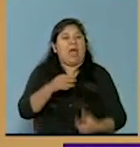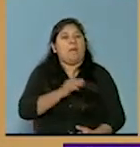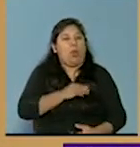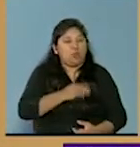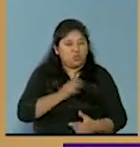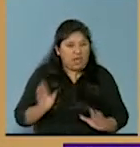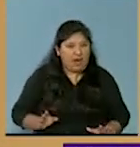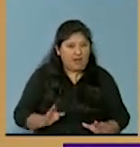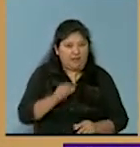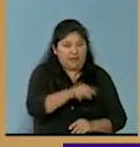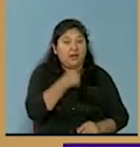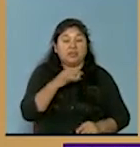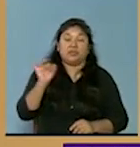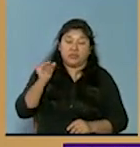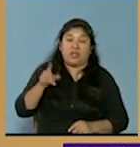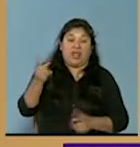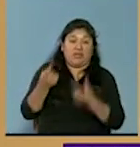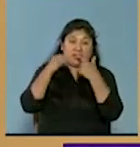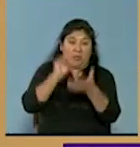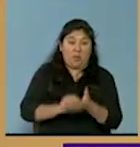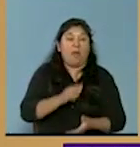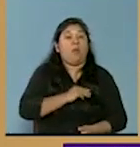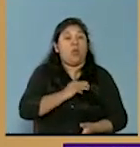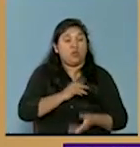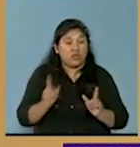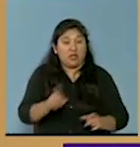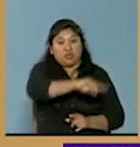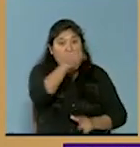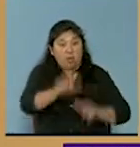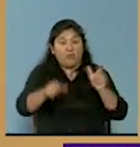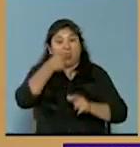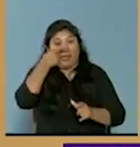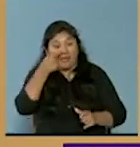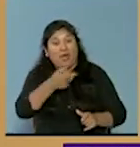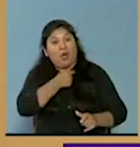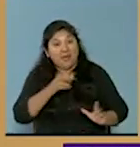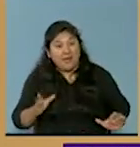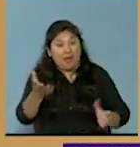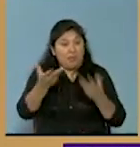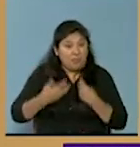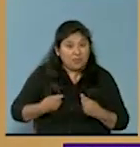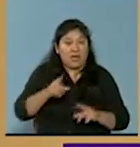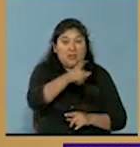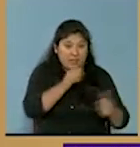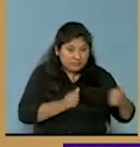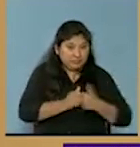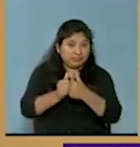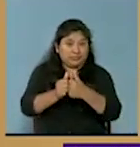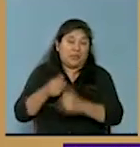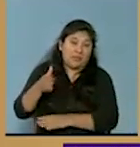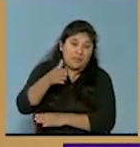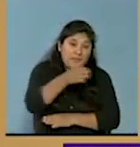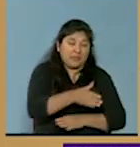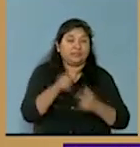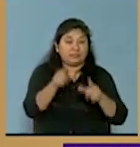sin ellos no somos nada así que todos aquellos que se quieran sumar para salir con nosotros a las recorridas para estar en los barrios